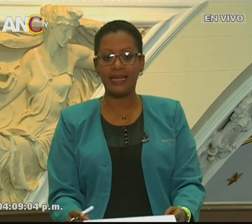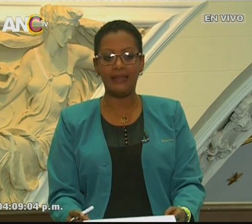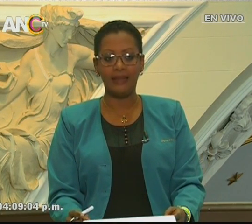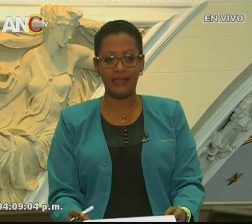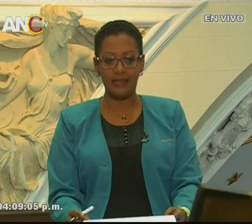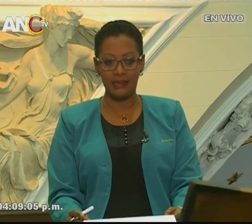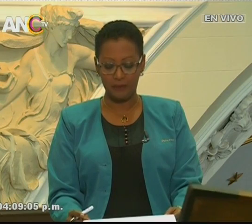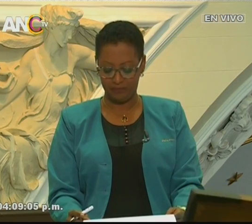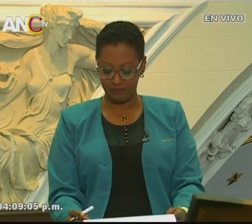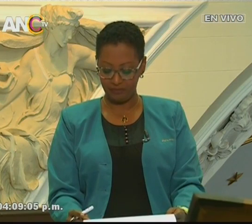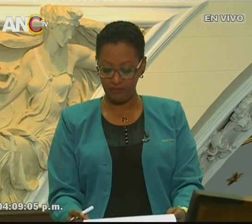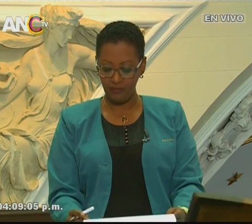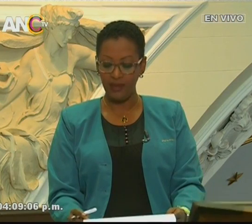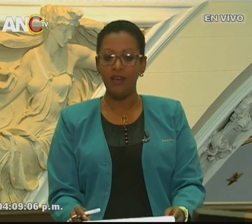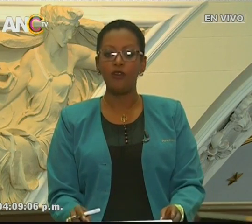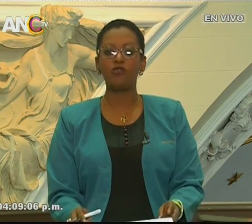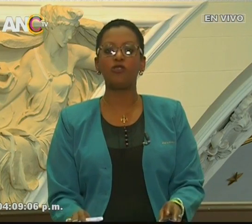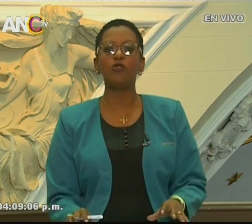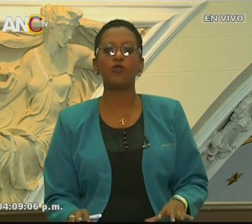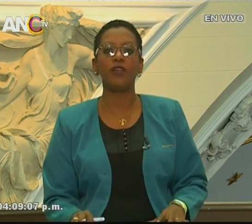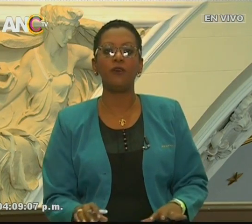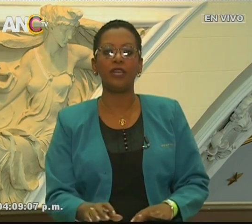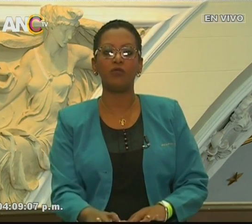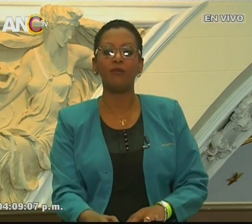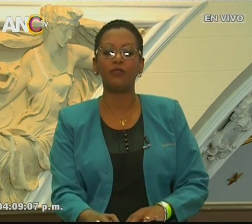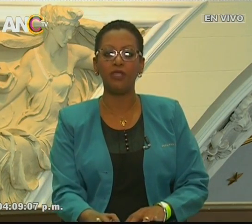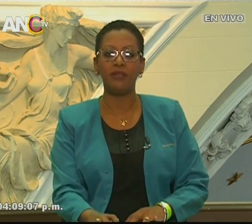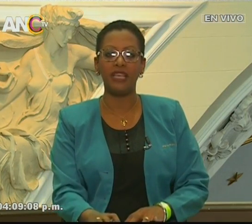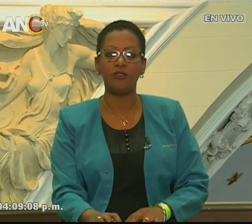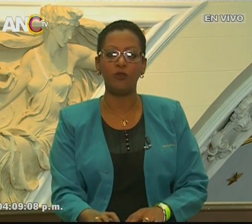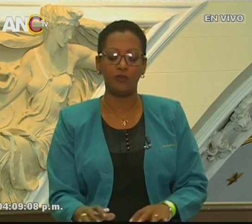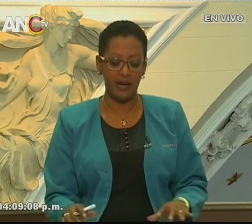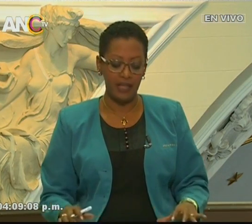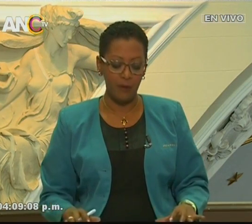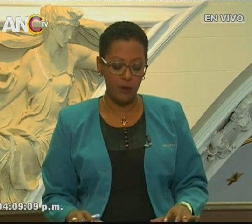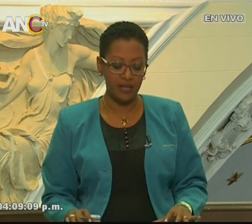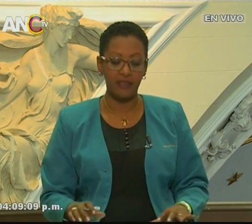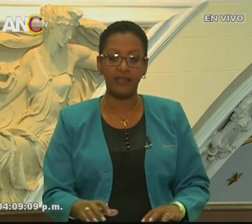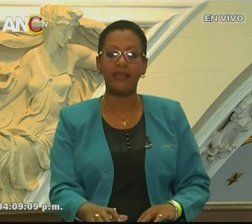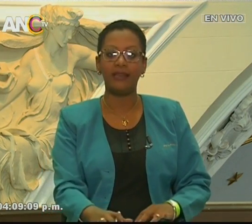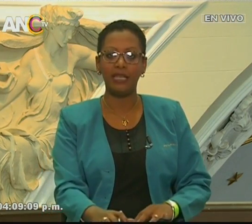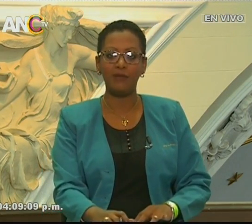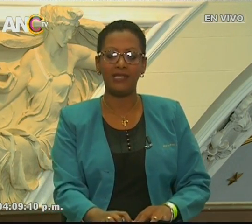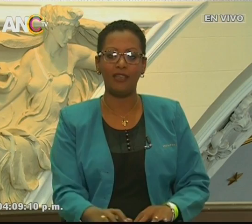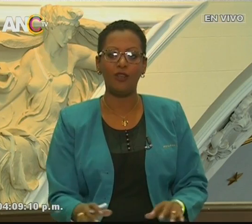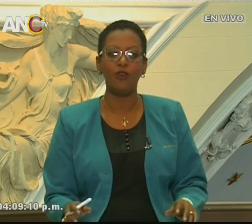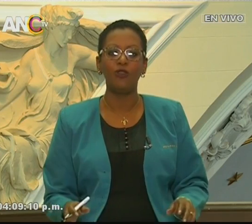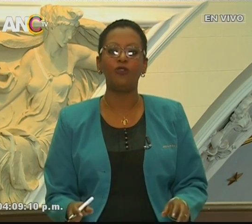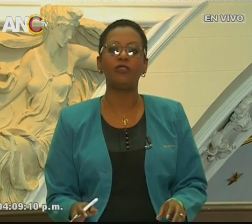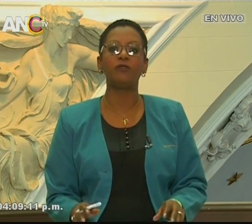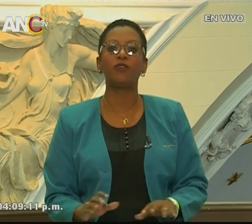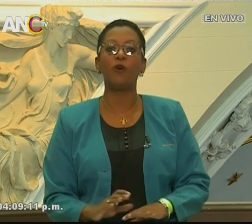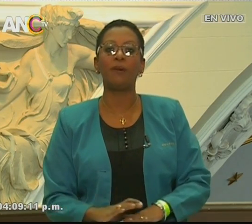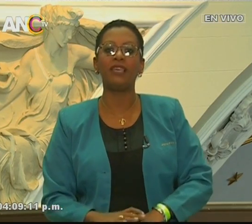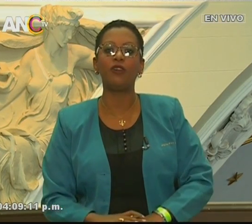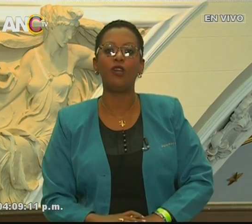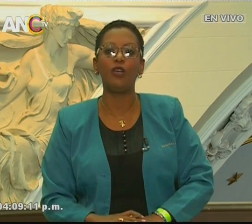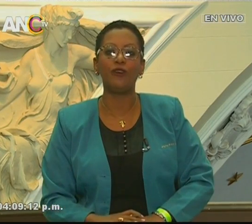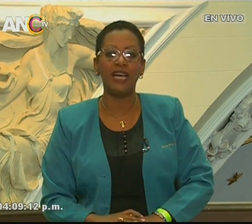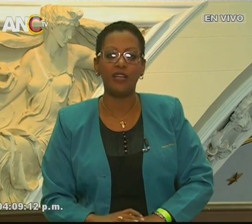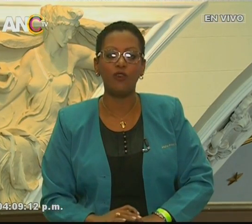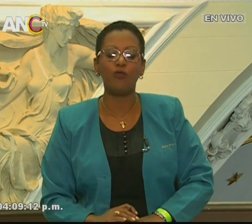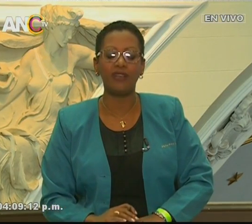y alcaldesas. Nosotros, usuarios, en estos momentos de inmediato nos trasladamos a los jardines de este hemiciclo, donde nuestro